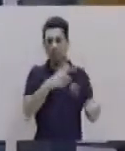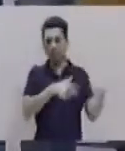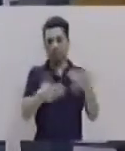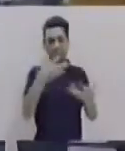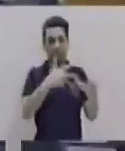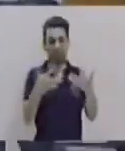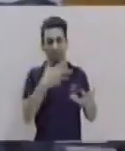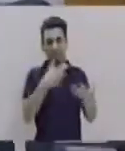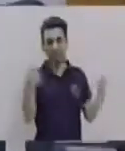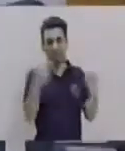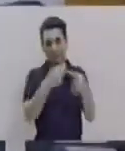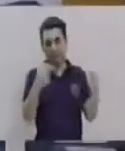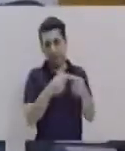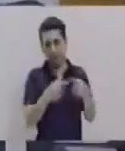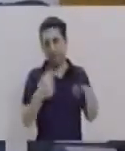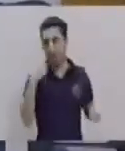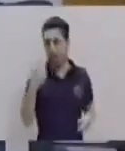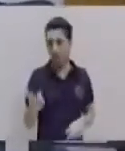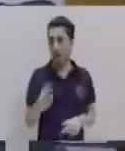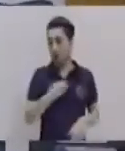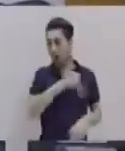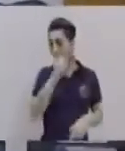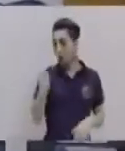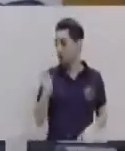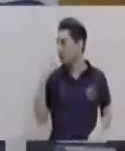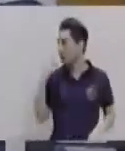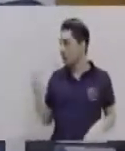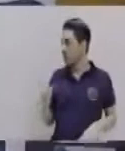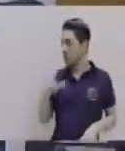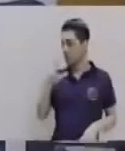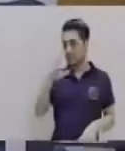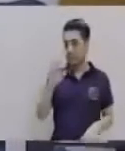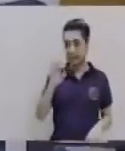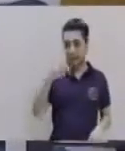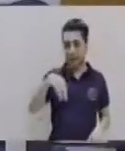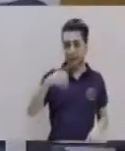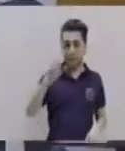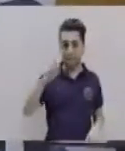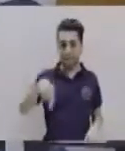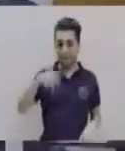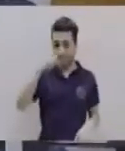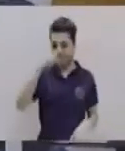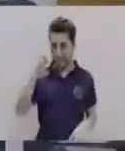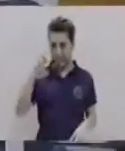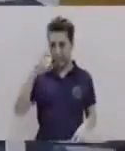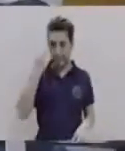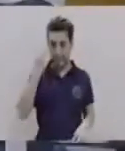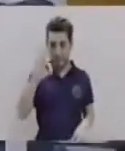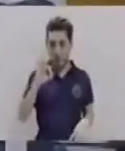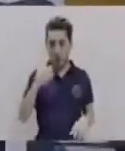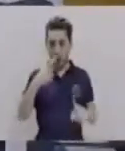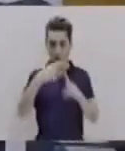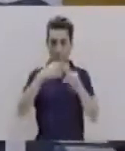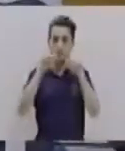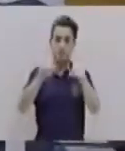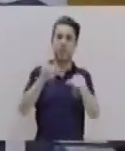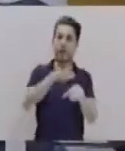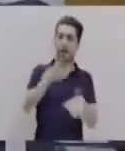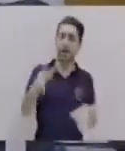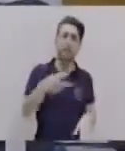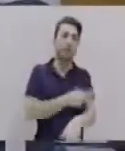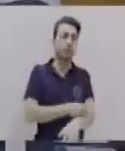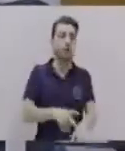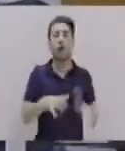tú puedes encontrar en la historia y que los vas a asociar con algún elemento, alguna emoción. Las relaciones